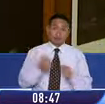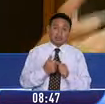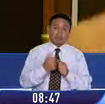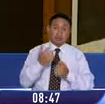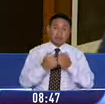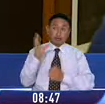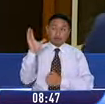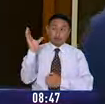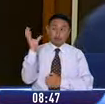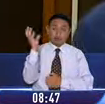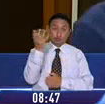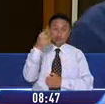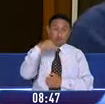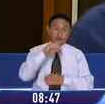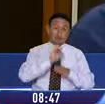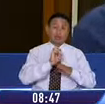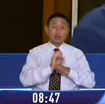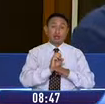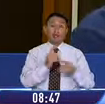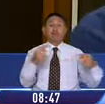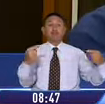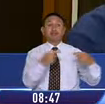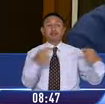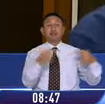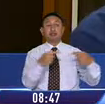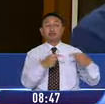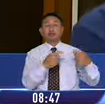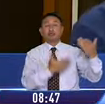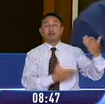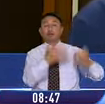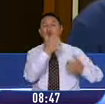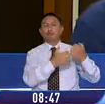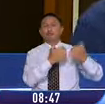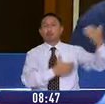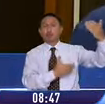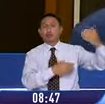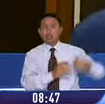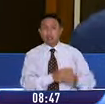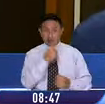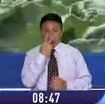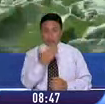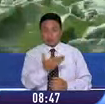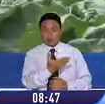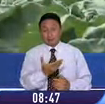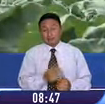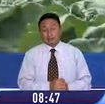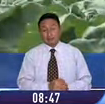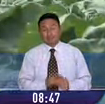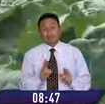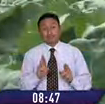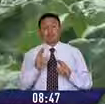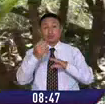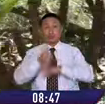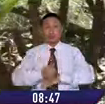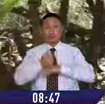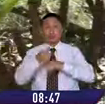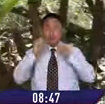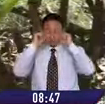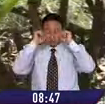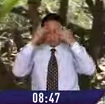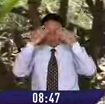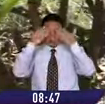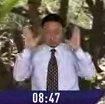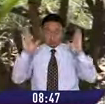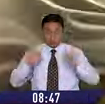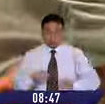avecinan, nosotros estemos como país peleando y preocupados de otras cosas que las hemos visto en estos días, ¿no? Ojalá que las autoridades reaccionen,